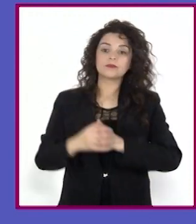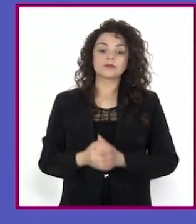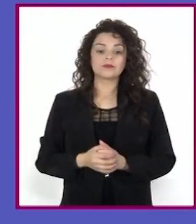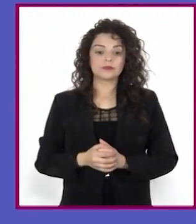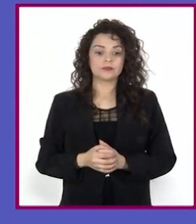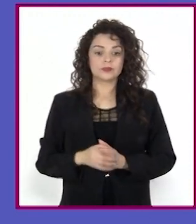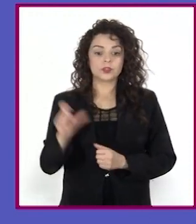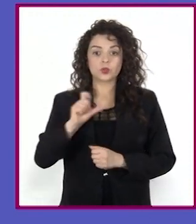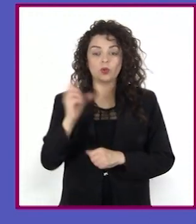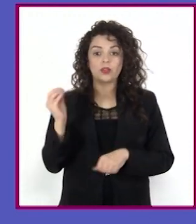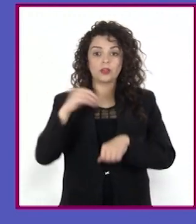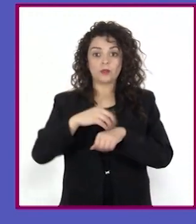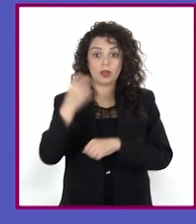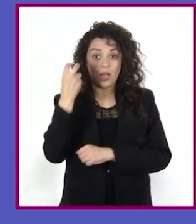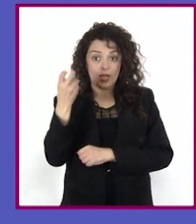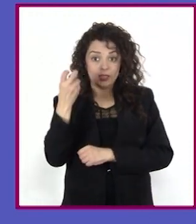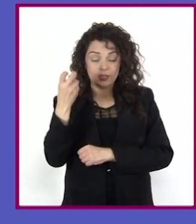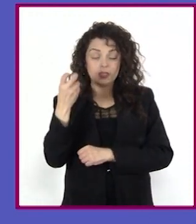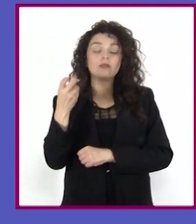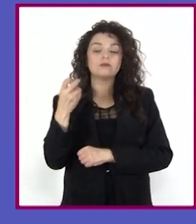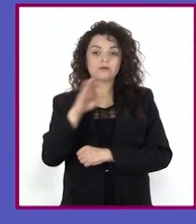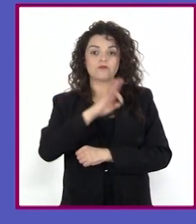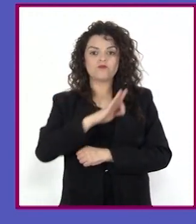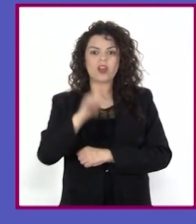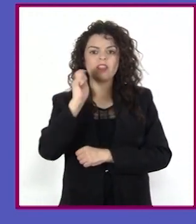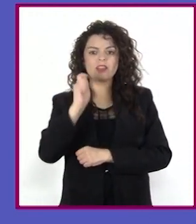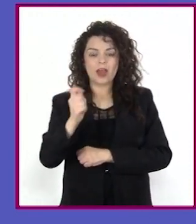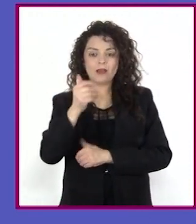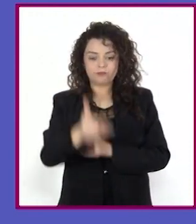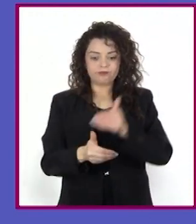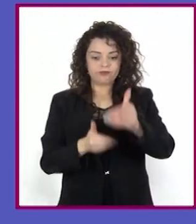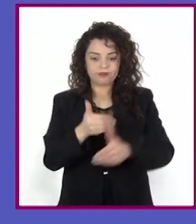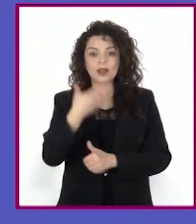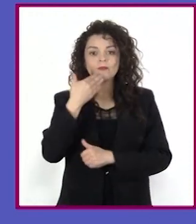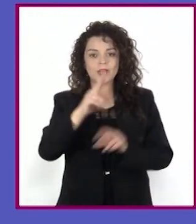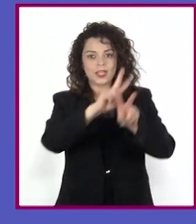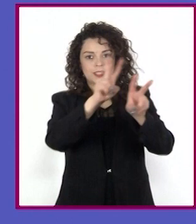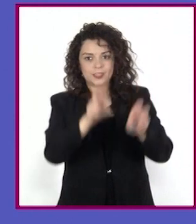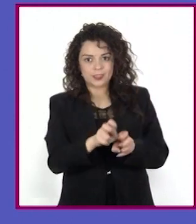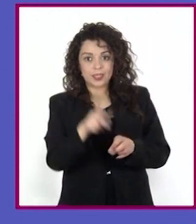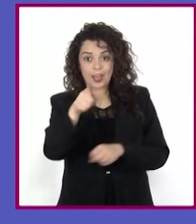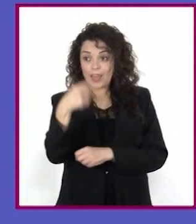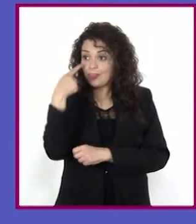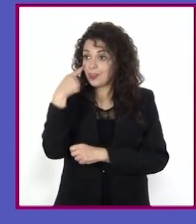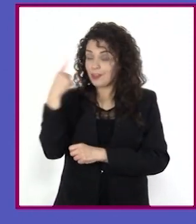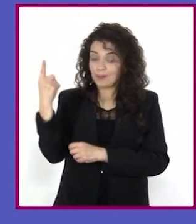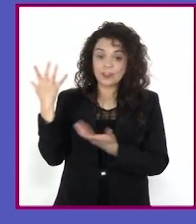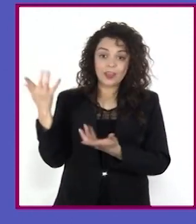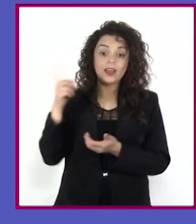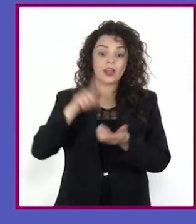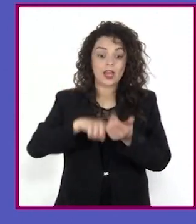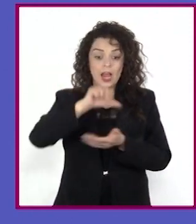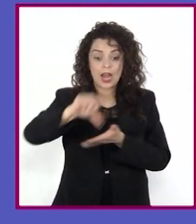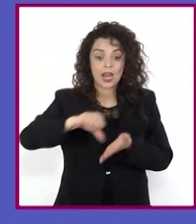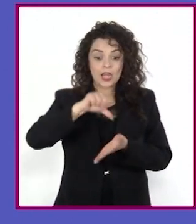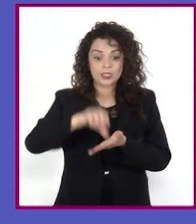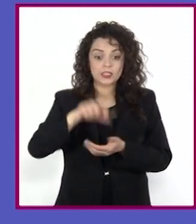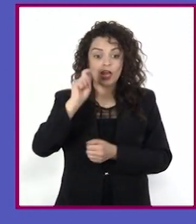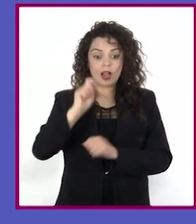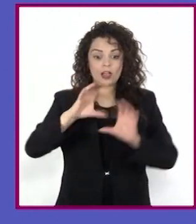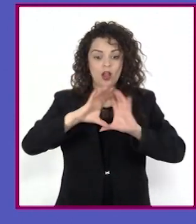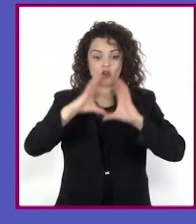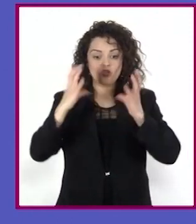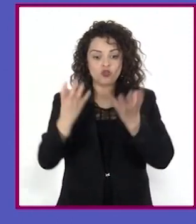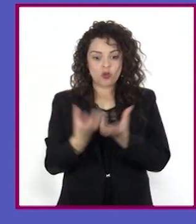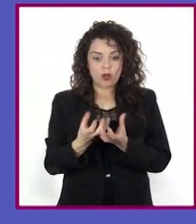que al emplear estos esquemas, se puede generar una progresión temática. Como observaron, coloqué al centro la coherencia global y como